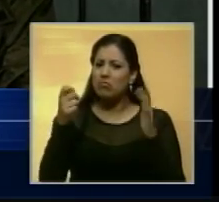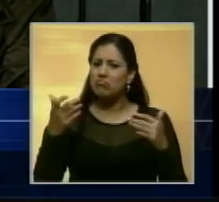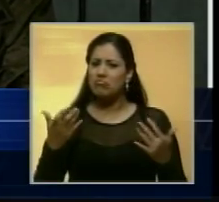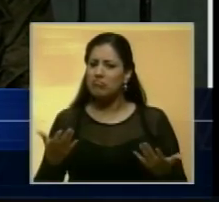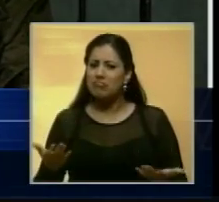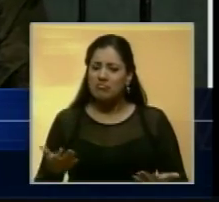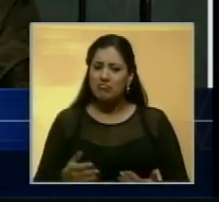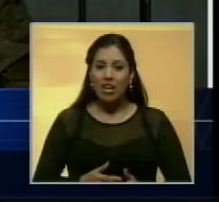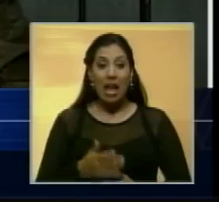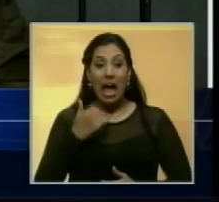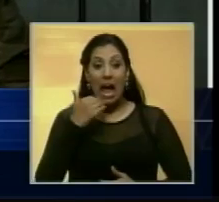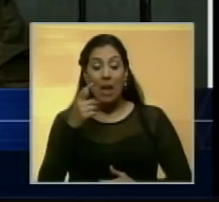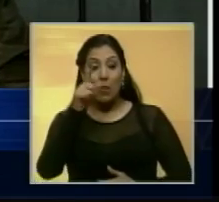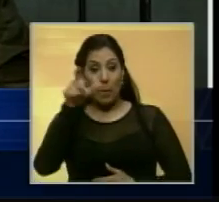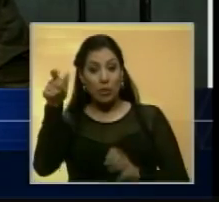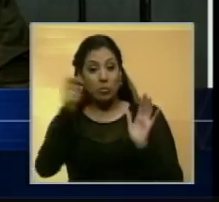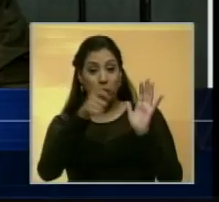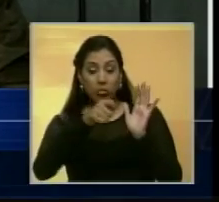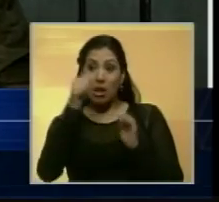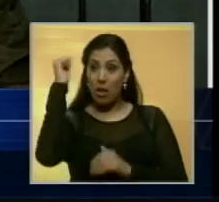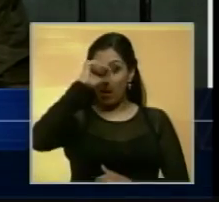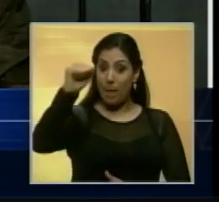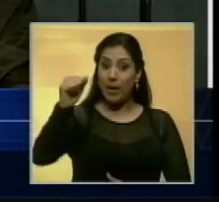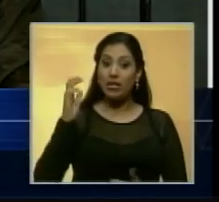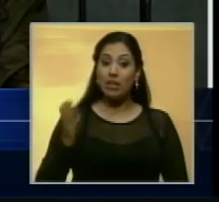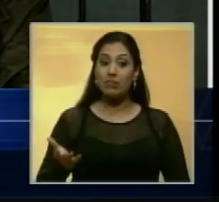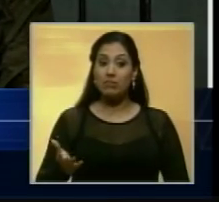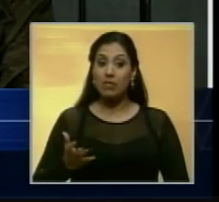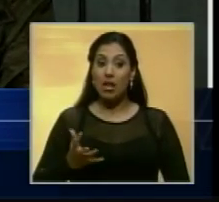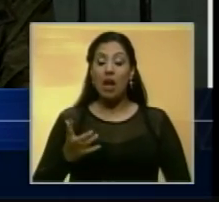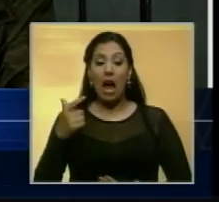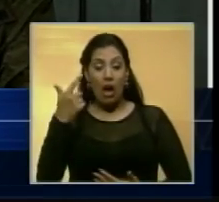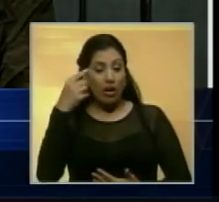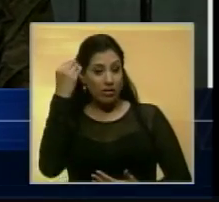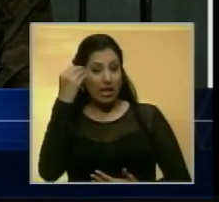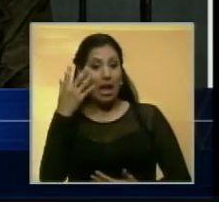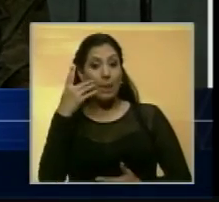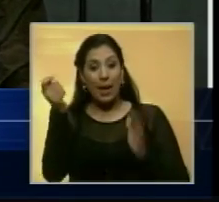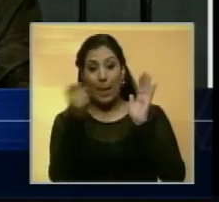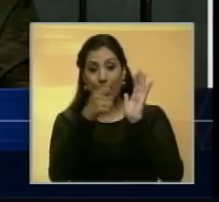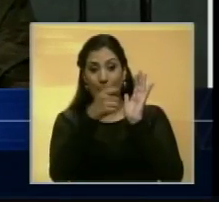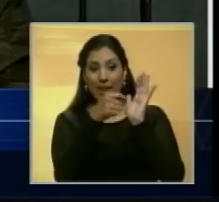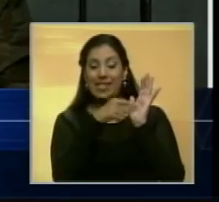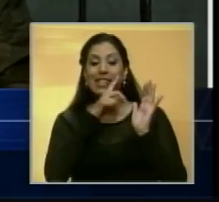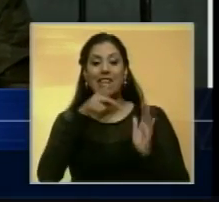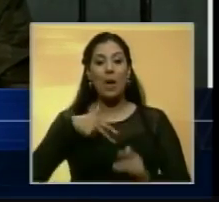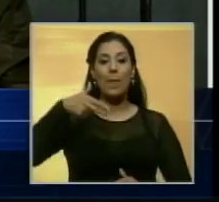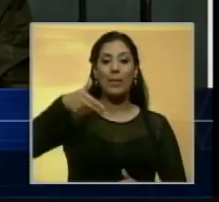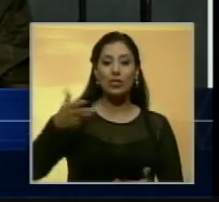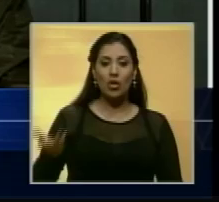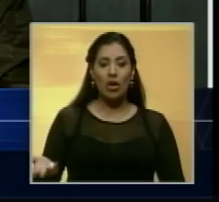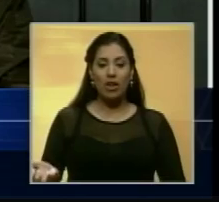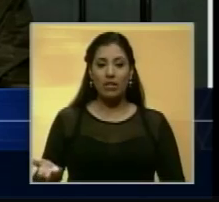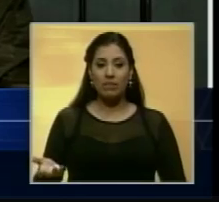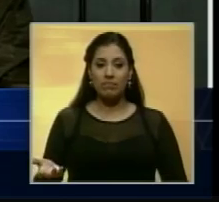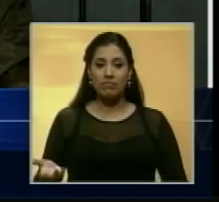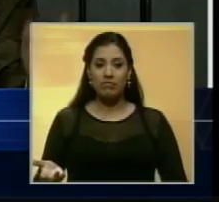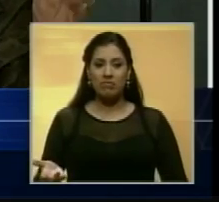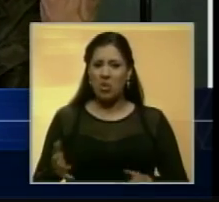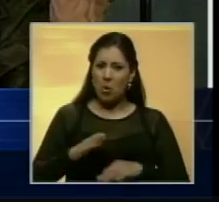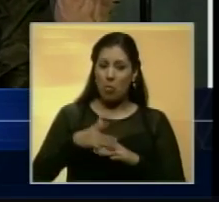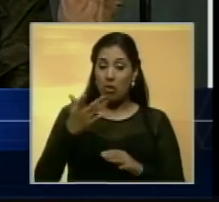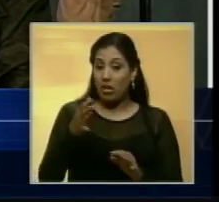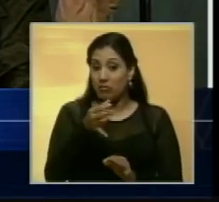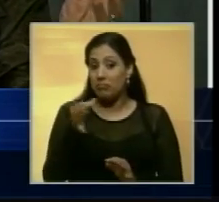produce? Si alguien cacerolea, lo van a matar. Van a considerar que las cacerolas son un arma subversiva.